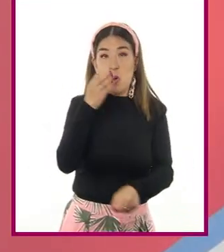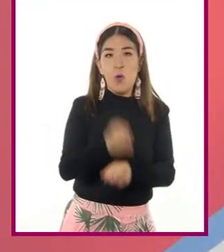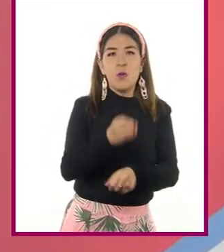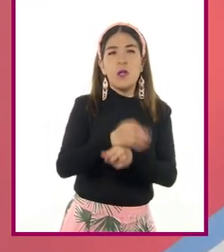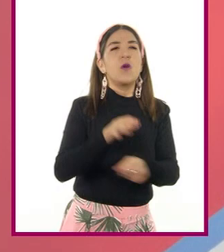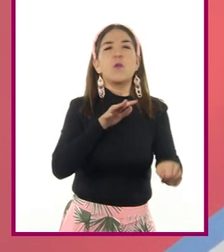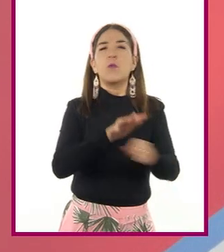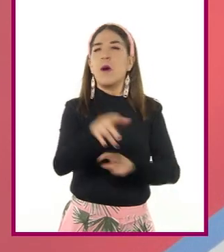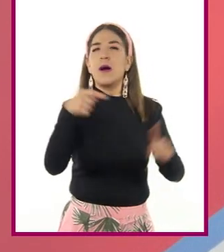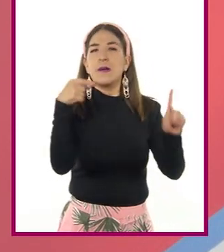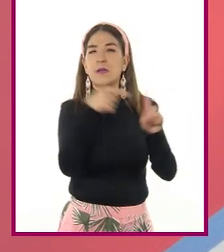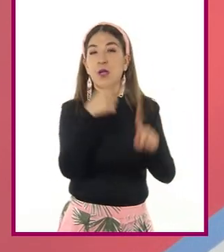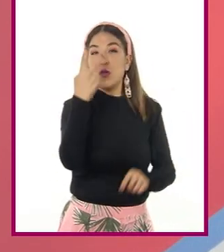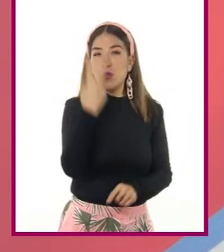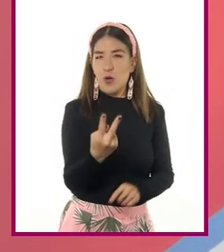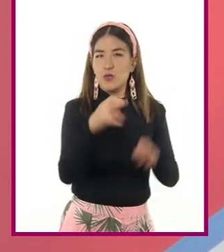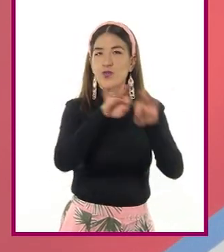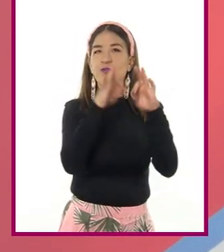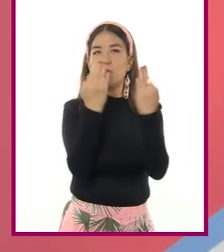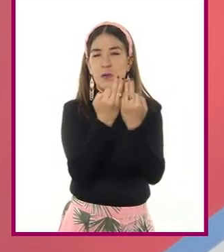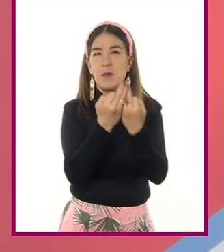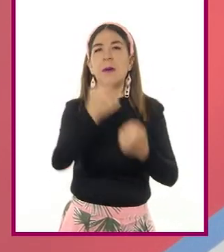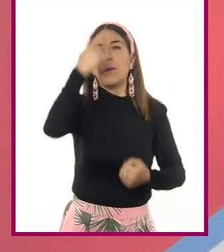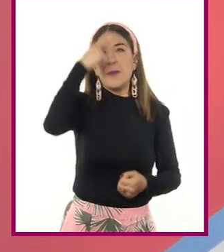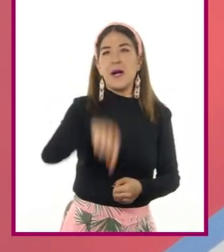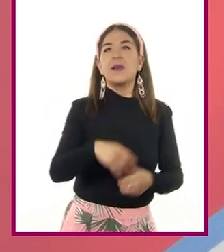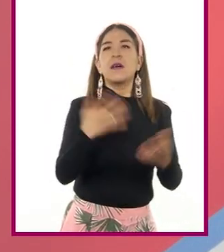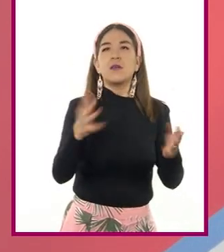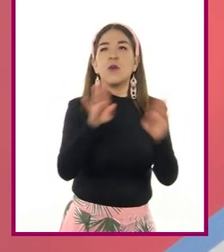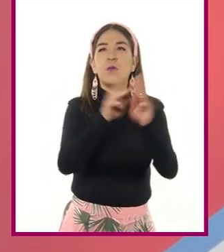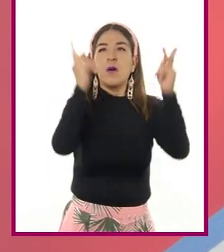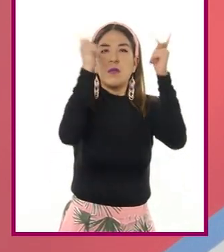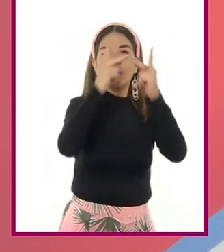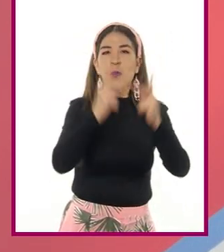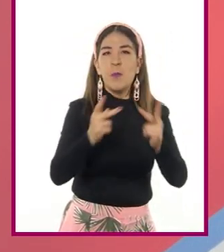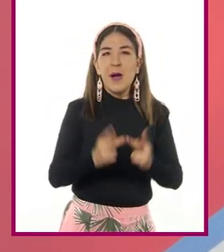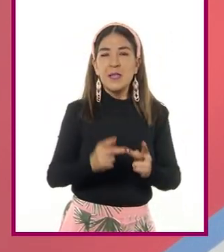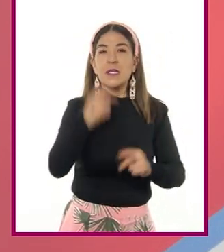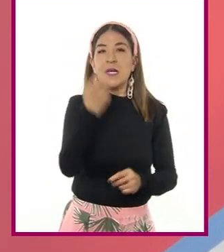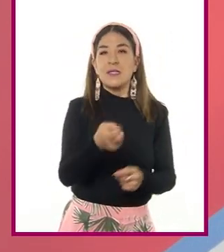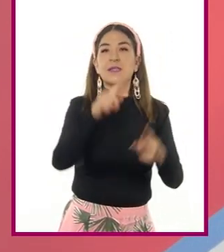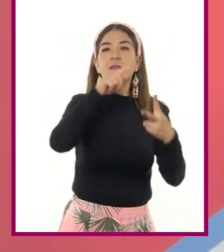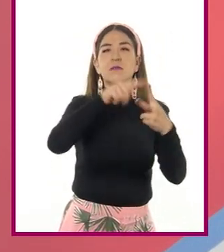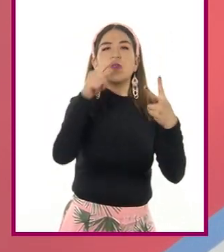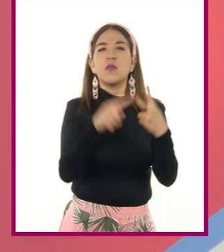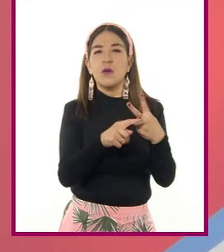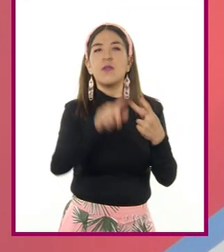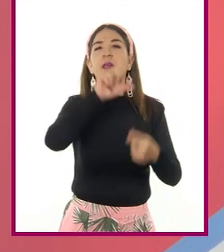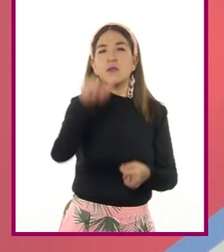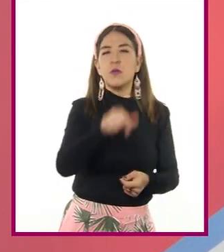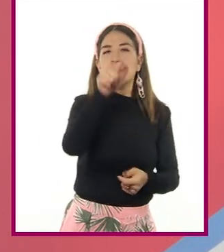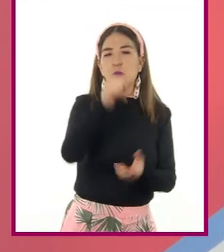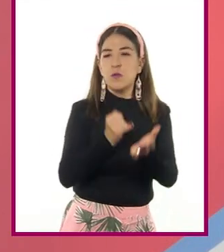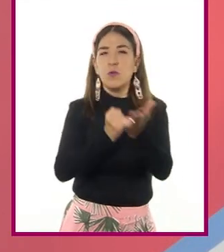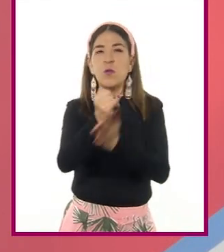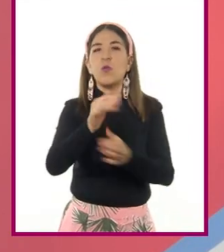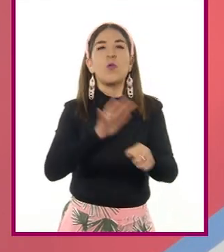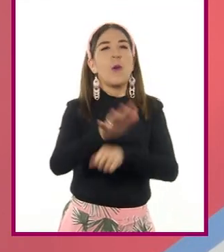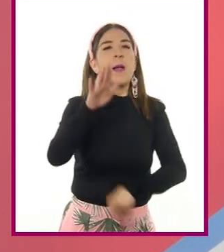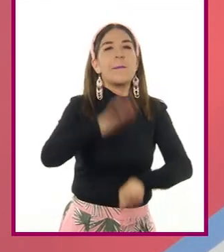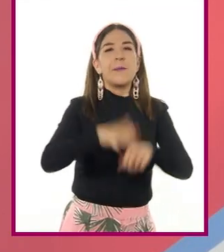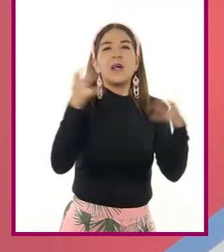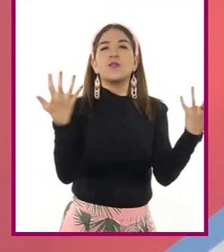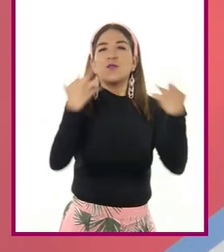nos basaremos en dos tipos para hacer una comparativa entre ellos y decidir cuál nos funciona